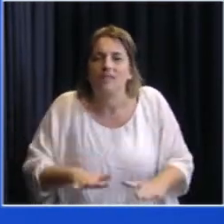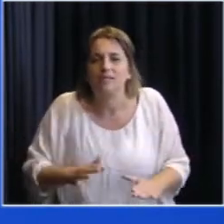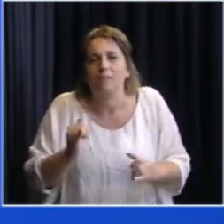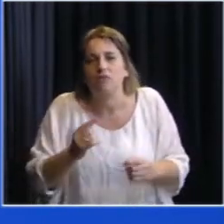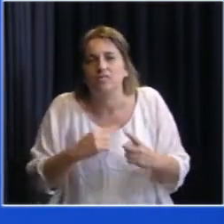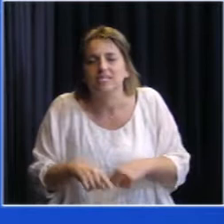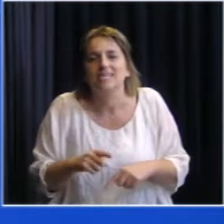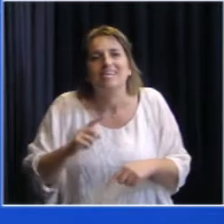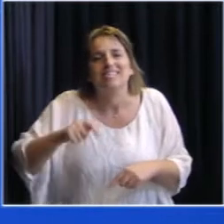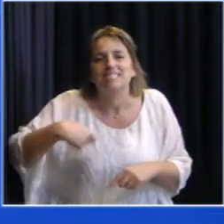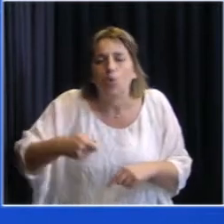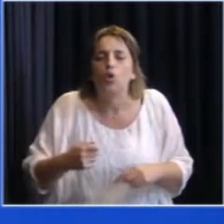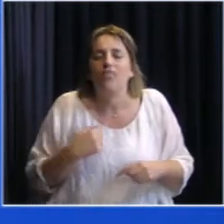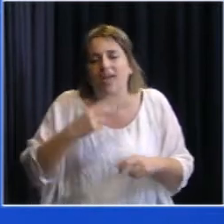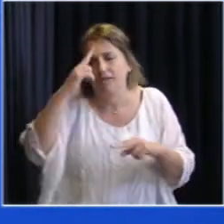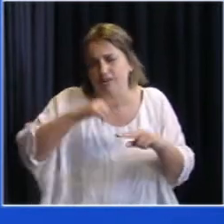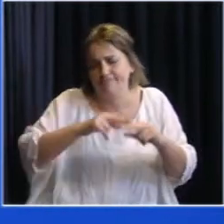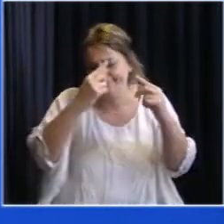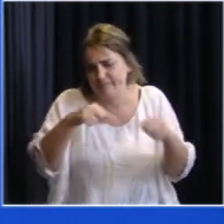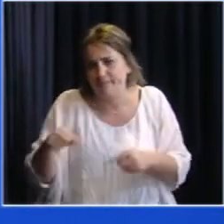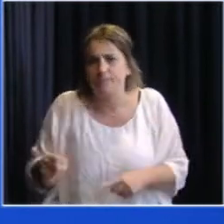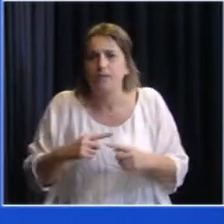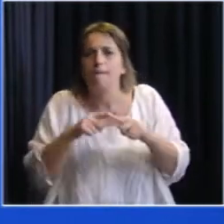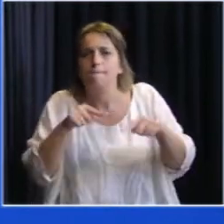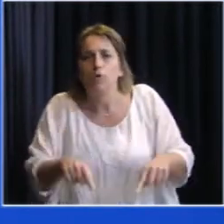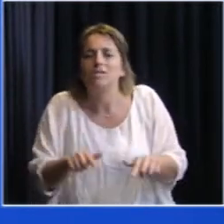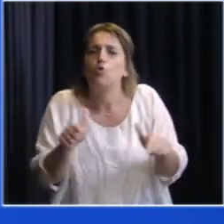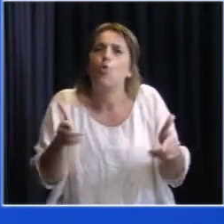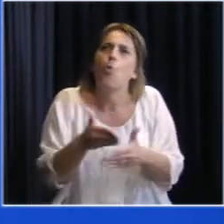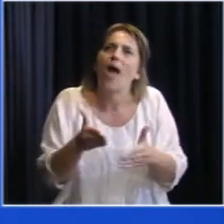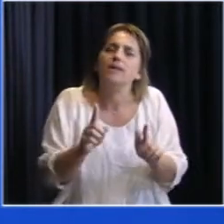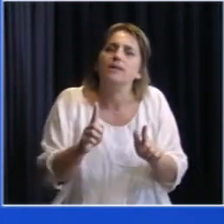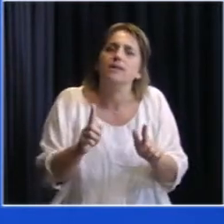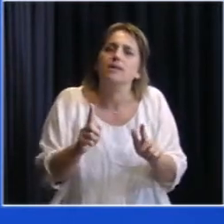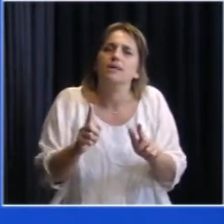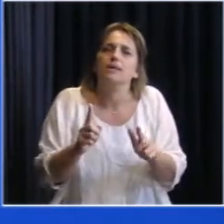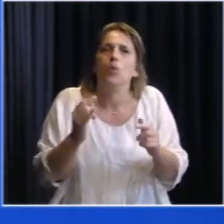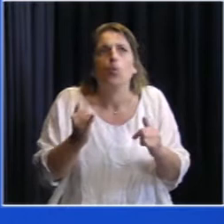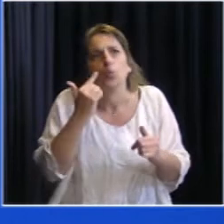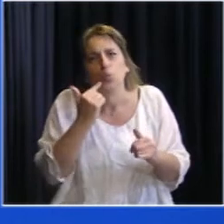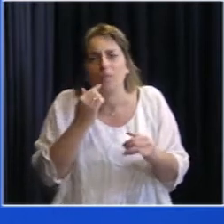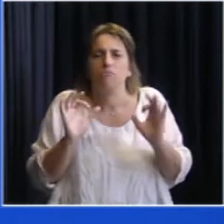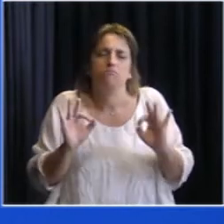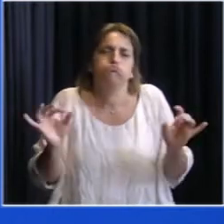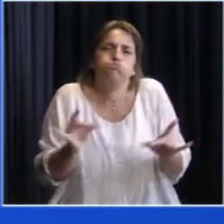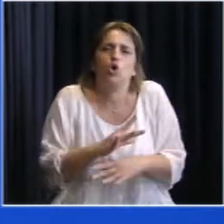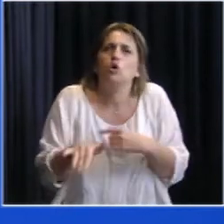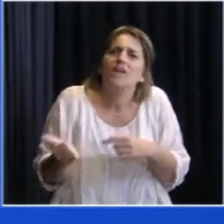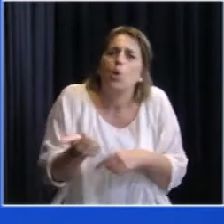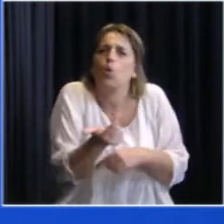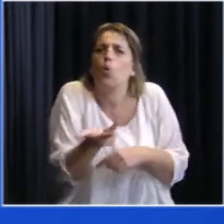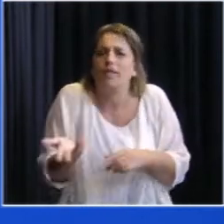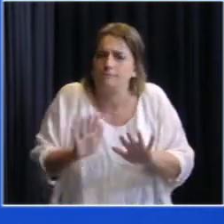seguro de enfermedad etcétera por lo tanto no hay una cifra cerrada de cuánto tiene que